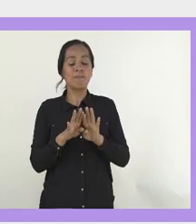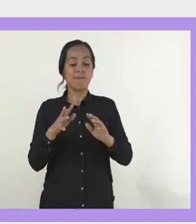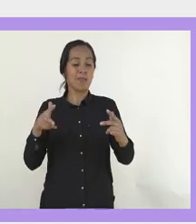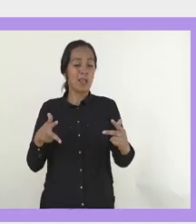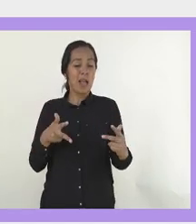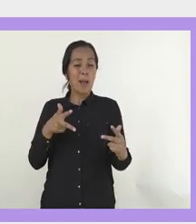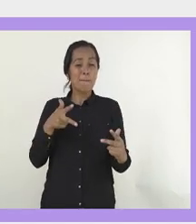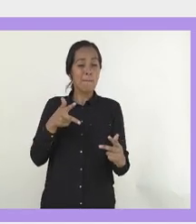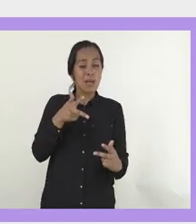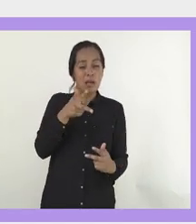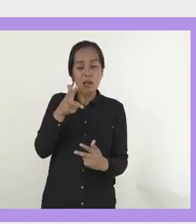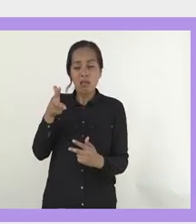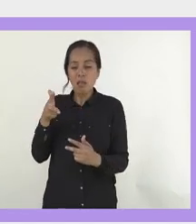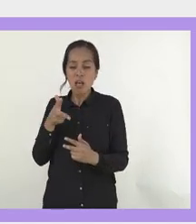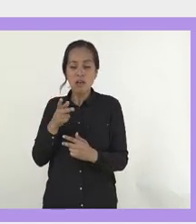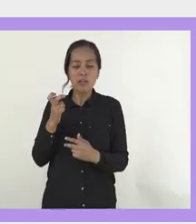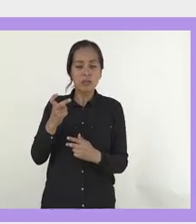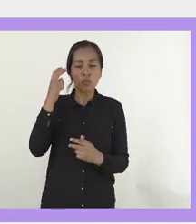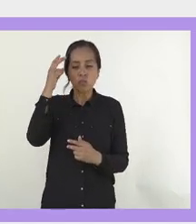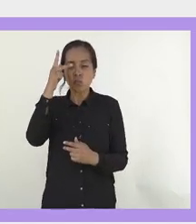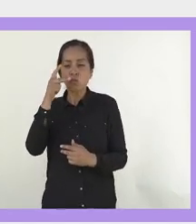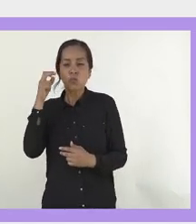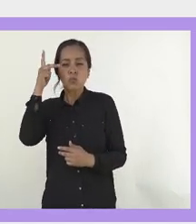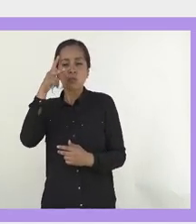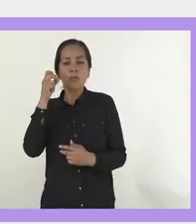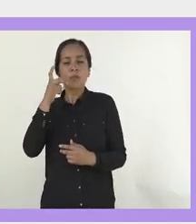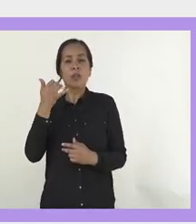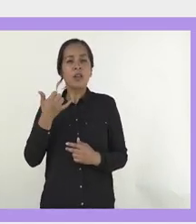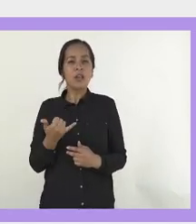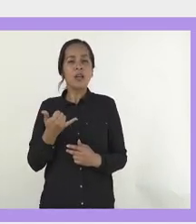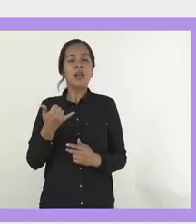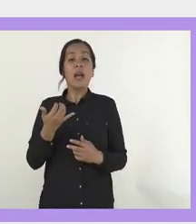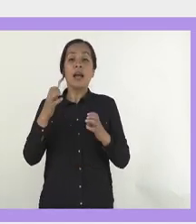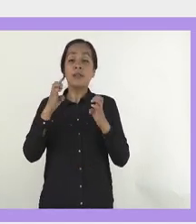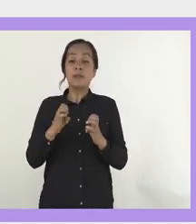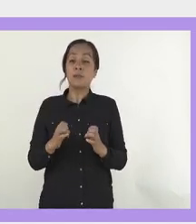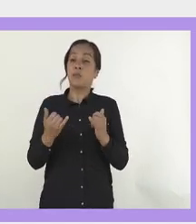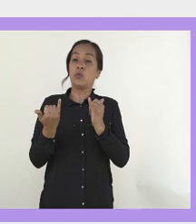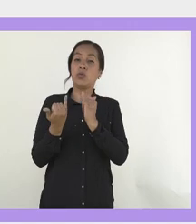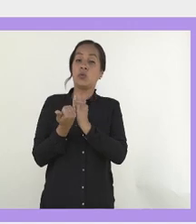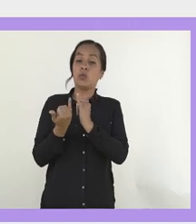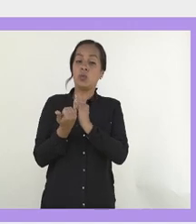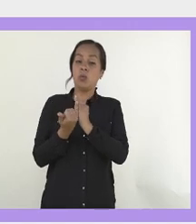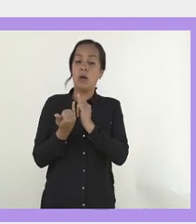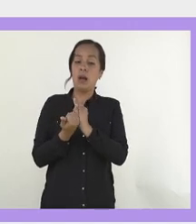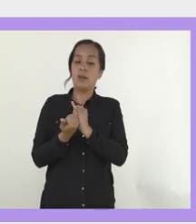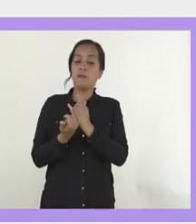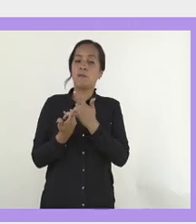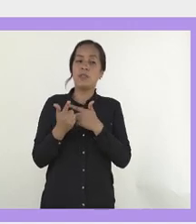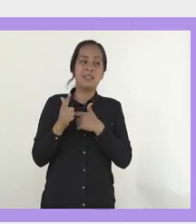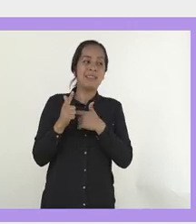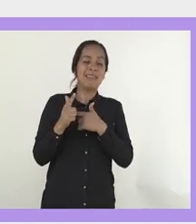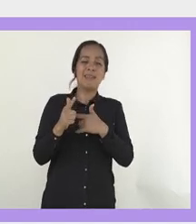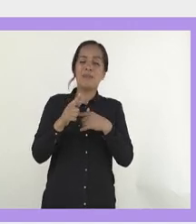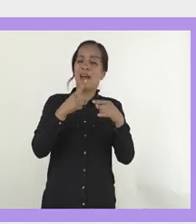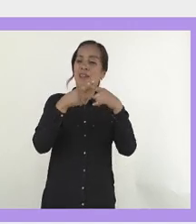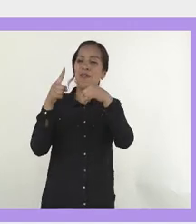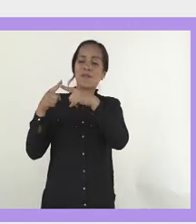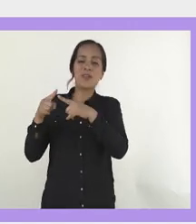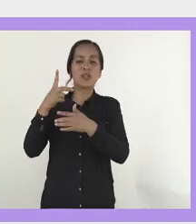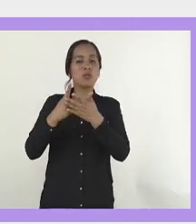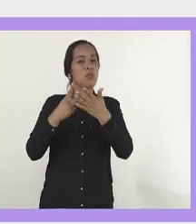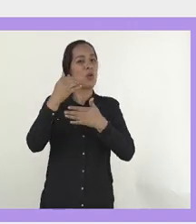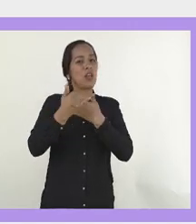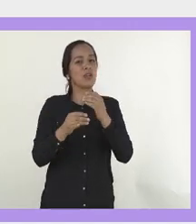de ese de esos análisis y estamos también dándole el seguimiento a diferentes proyectos